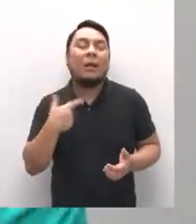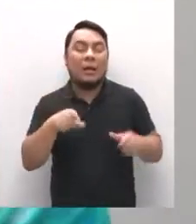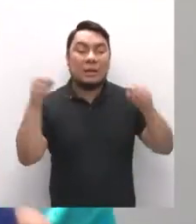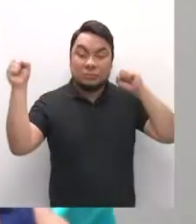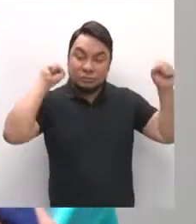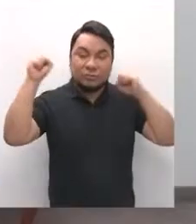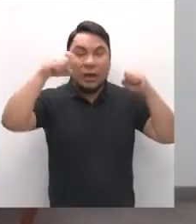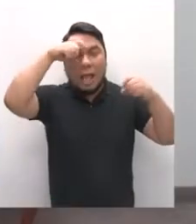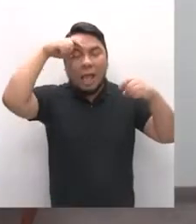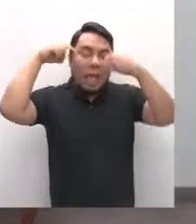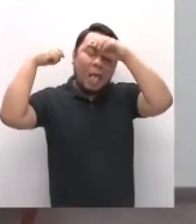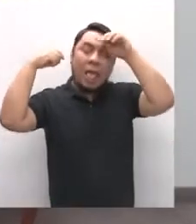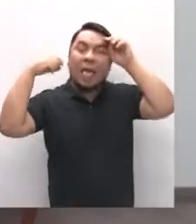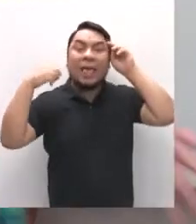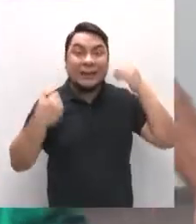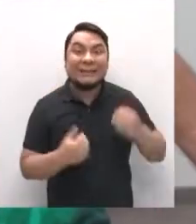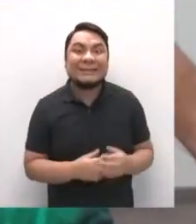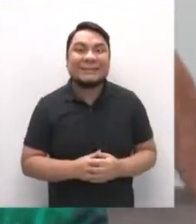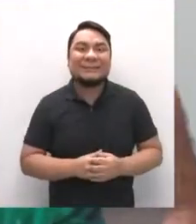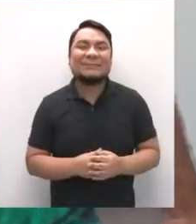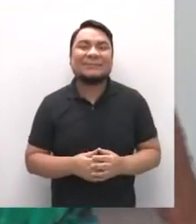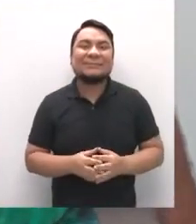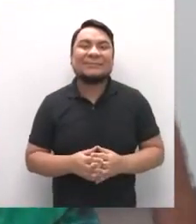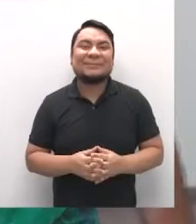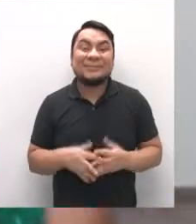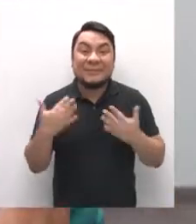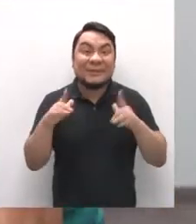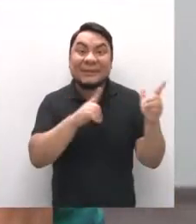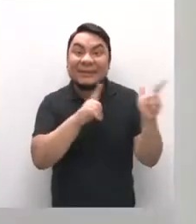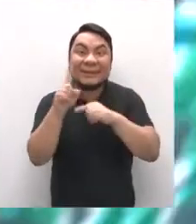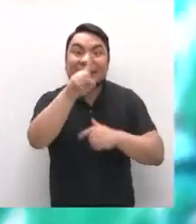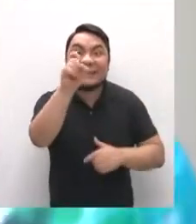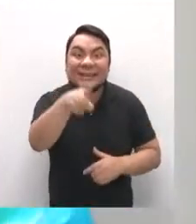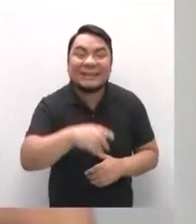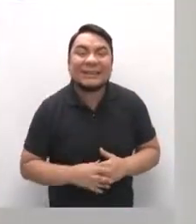para secarme el sudor. ¿Ya están listos?